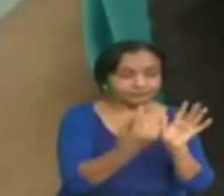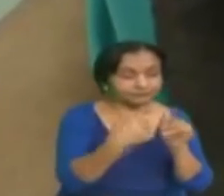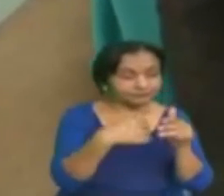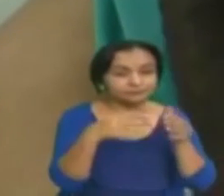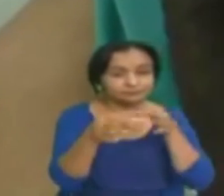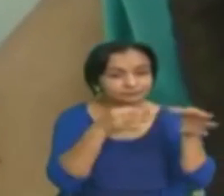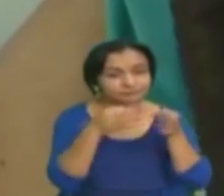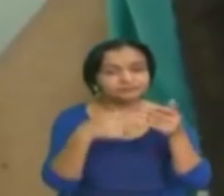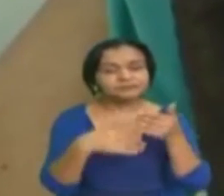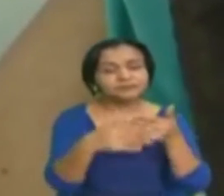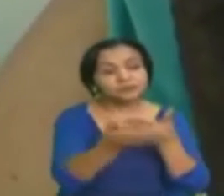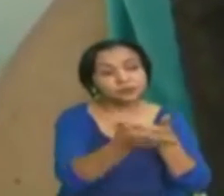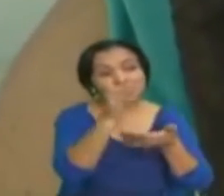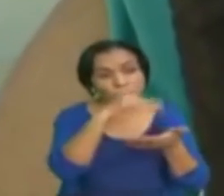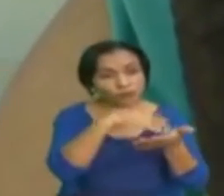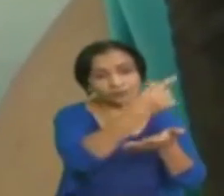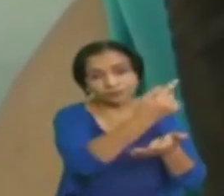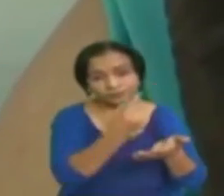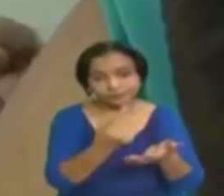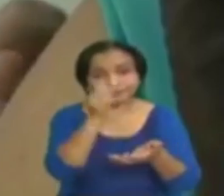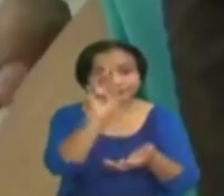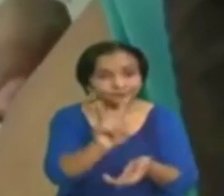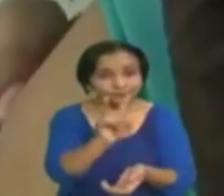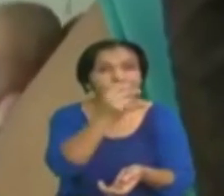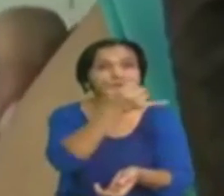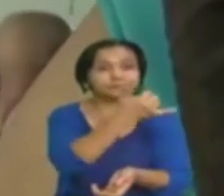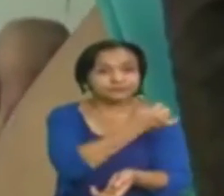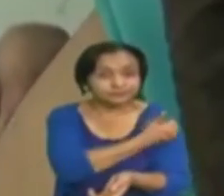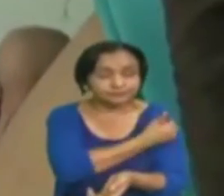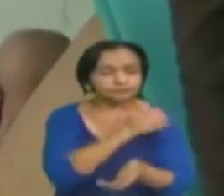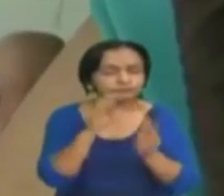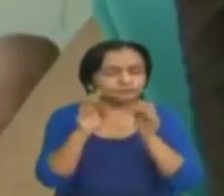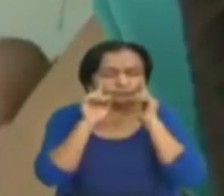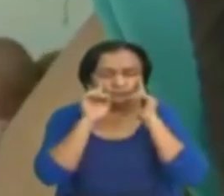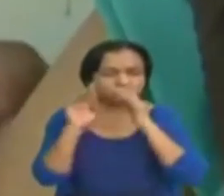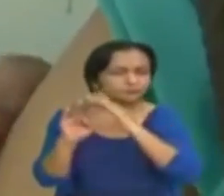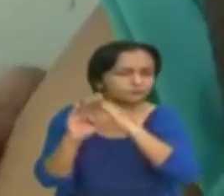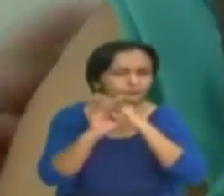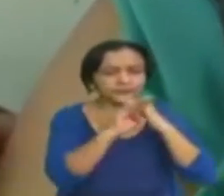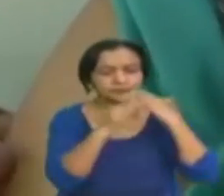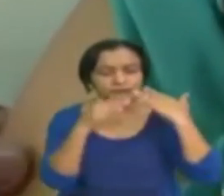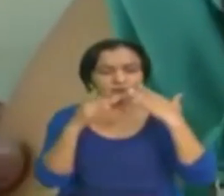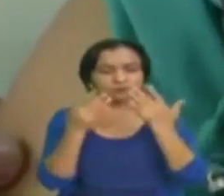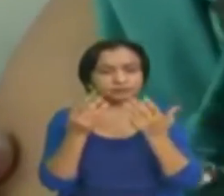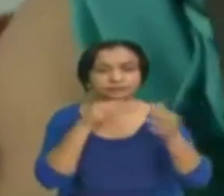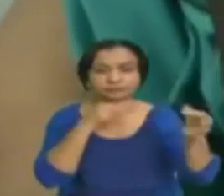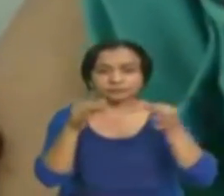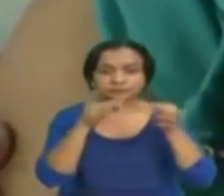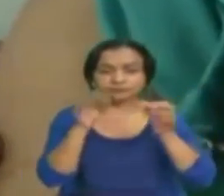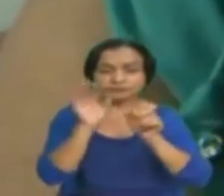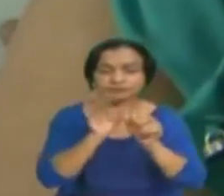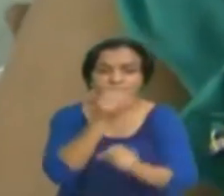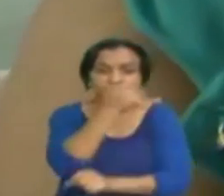y sus médicos, la vacuna a 55 personas con